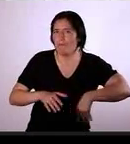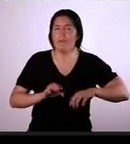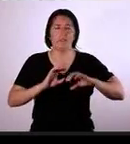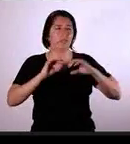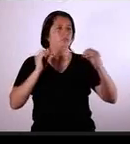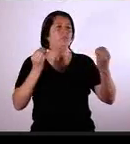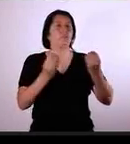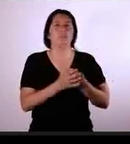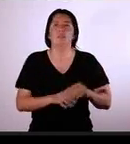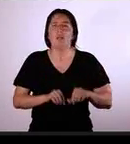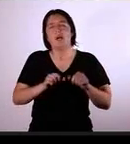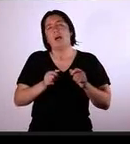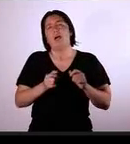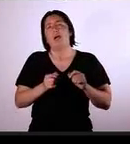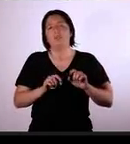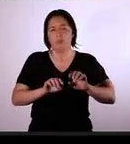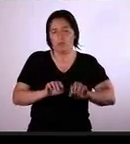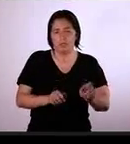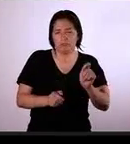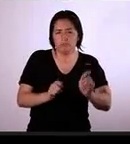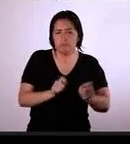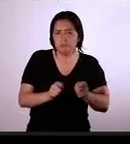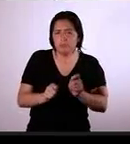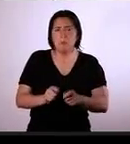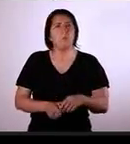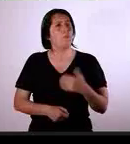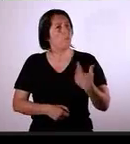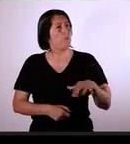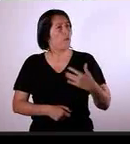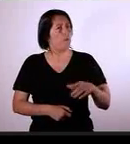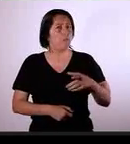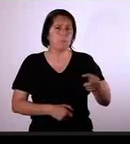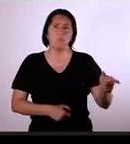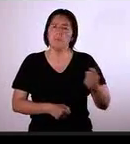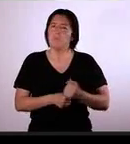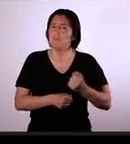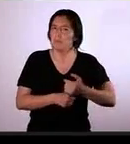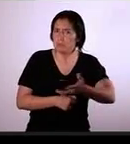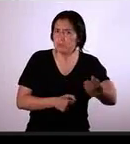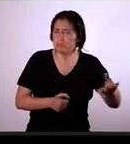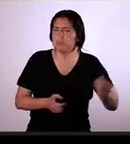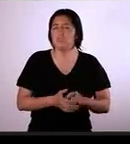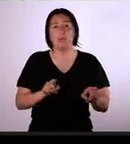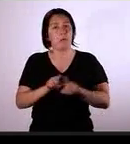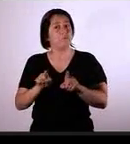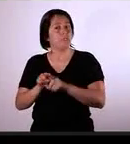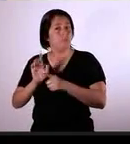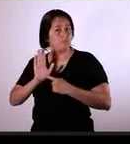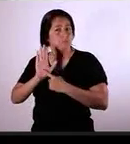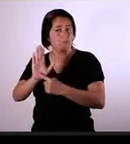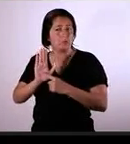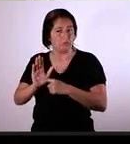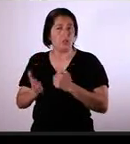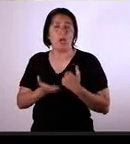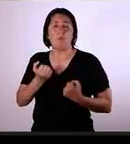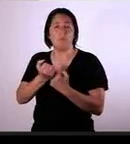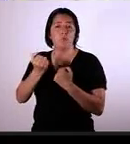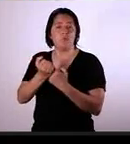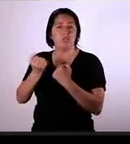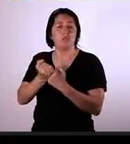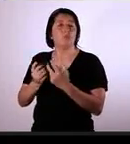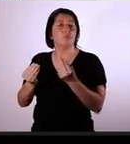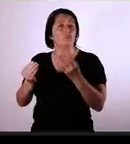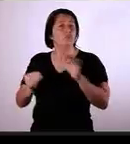Sinfónica Nacional, toca xilófono. Y sí, es una niña bastante activa y se presenta en obras benéficas también, apoyando a muchos niños, a